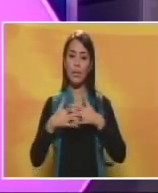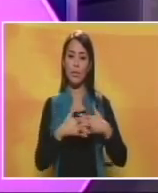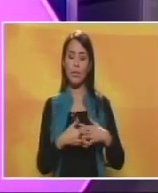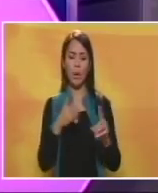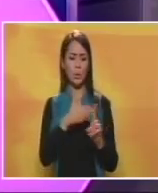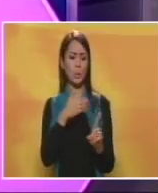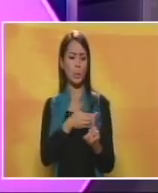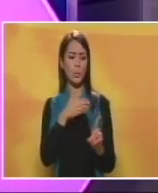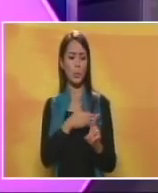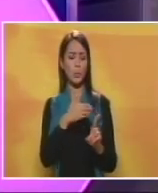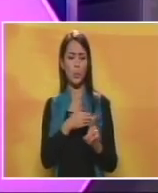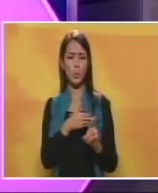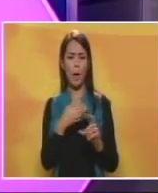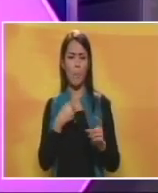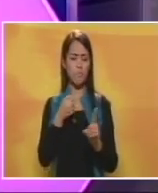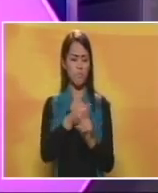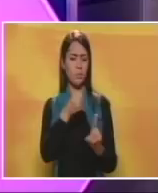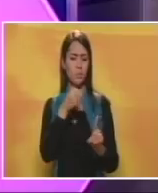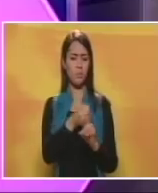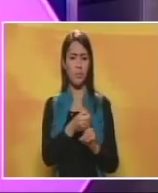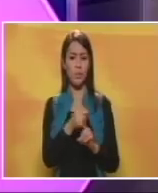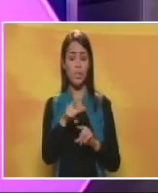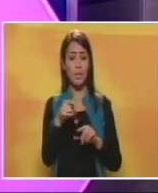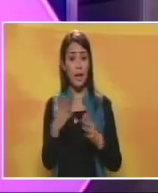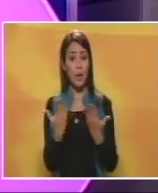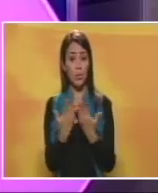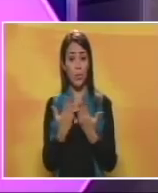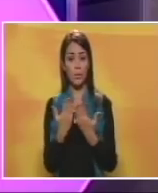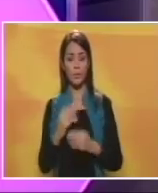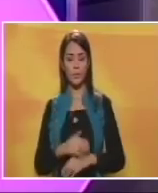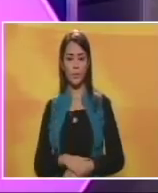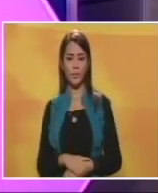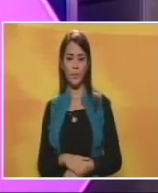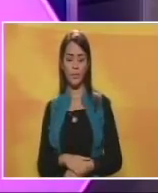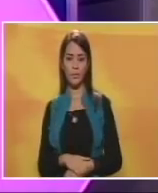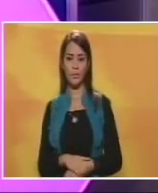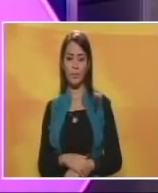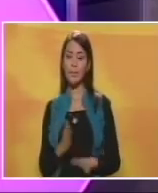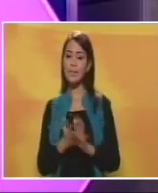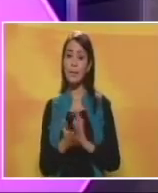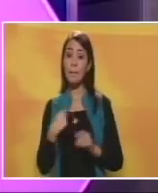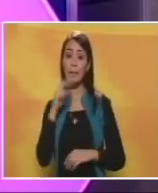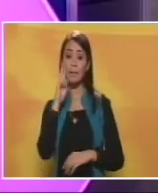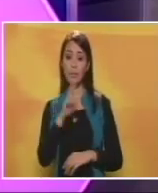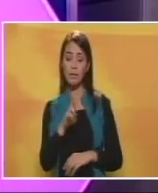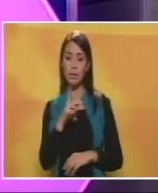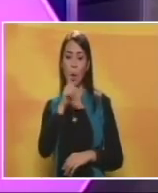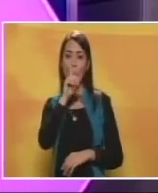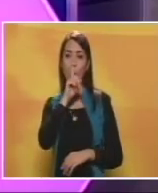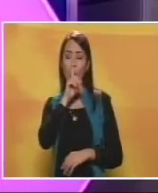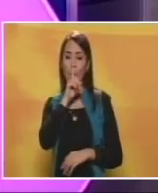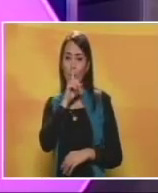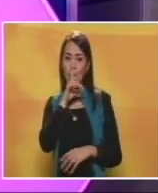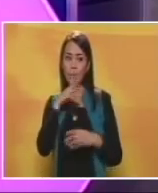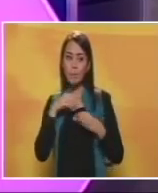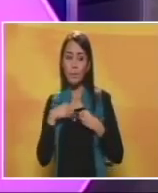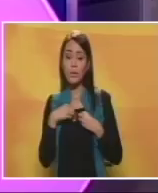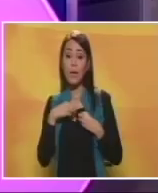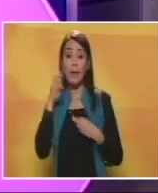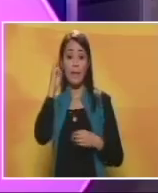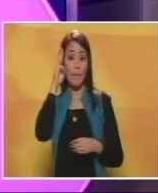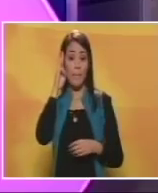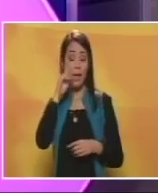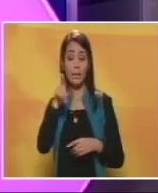fue víctima de una brutal golpiza dentro de su salón de clases. El episodio se evidenció bajo el silencio cómplice de la maestra y